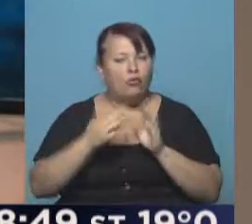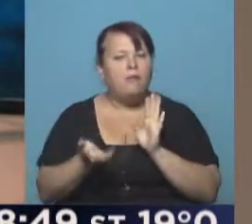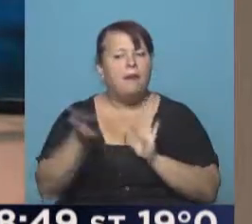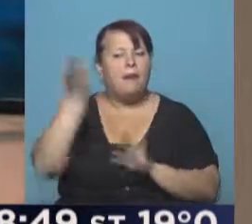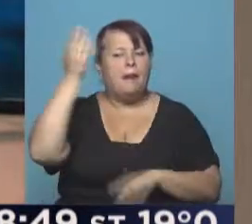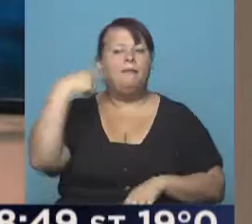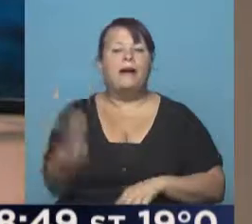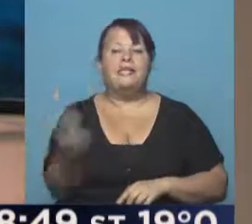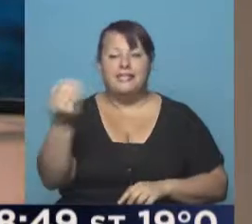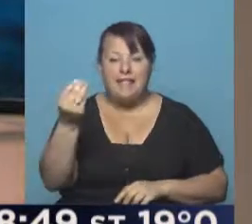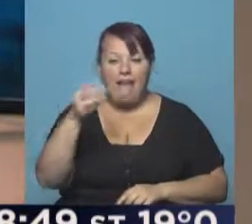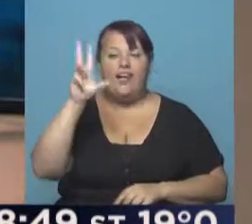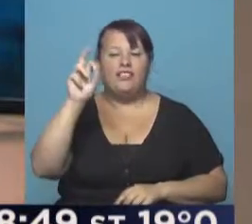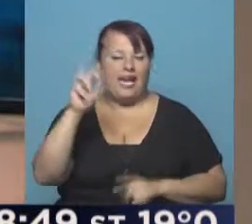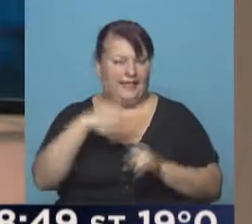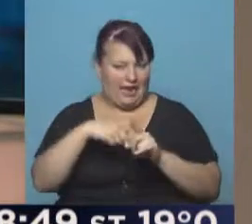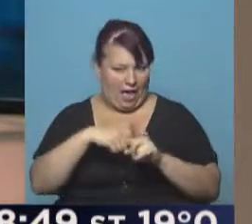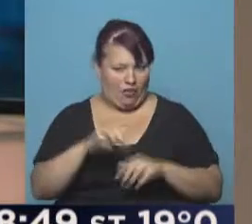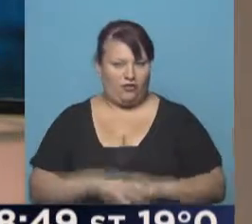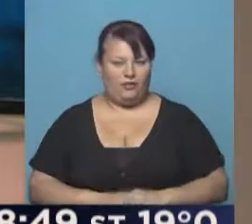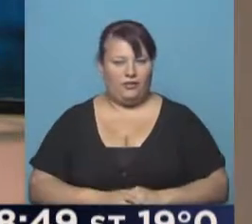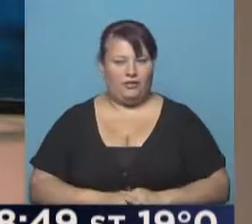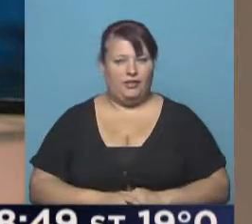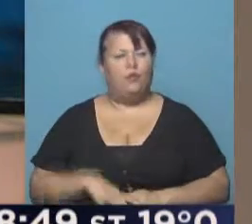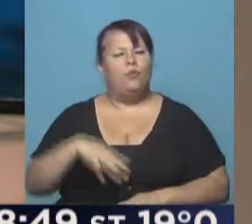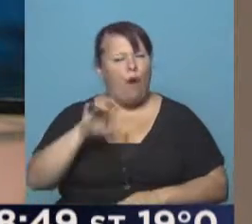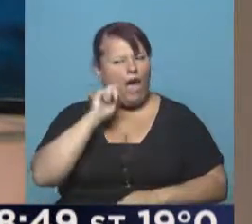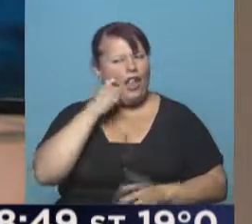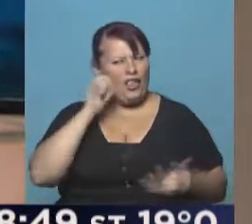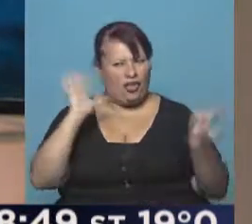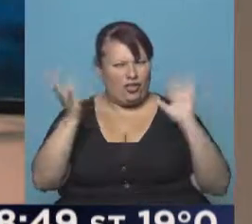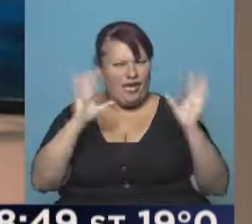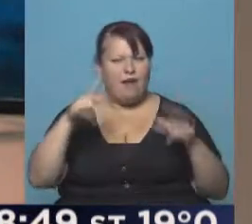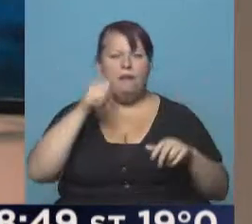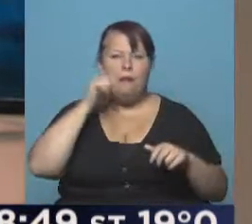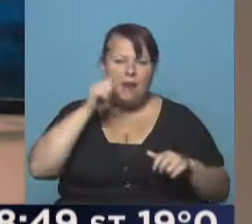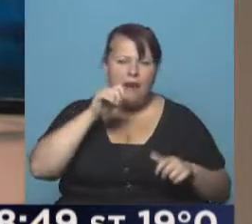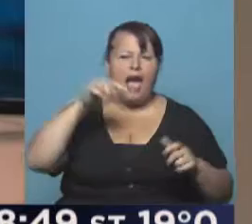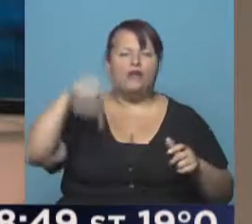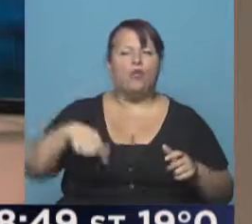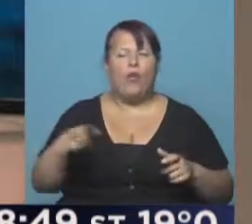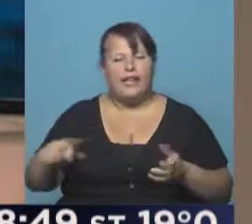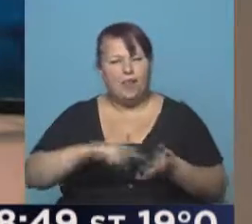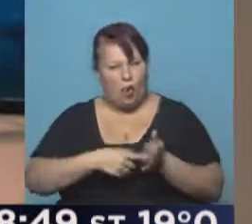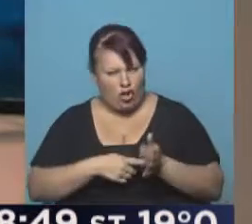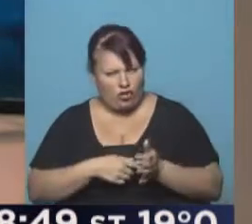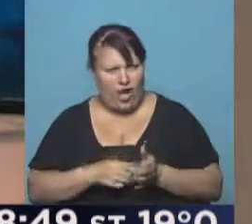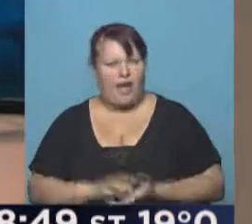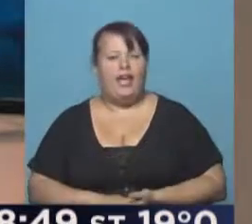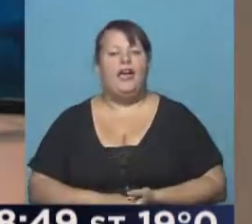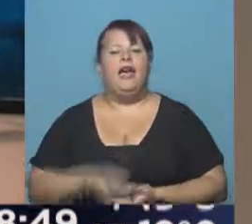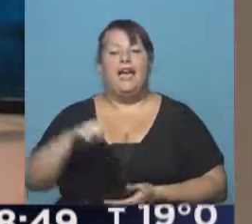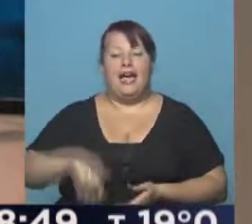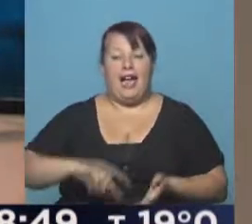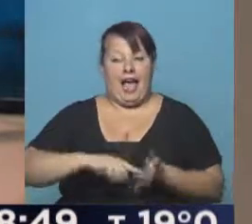ascenso llegando el sábado con 30 grados. Va a estar muy linda toda la costa sureste de la provincia de Buenos Aires. Y en